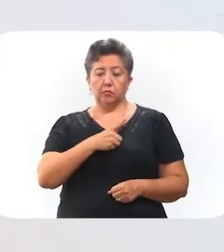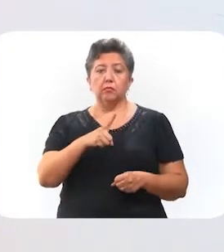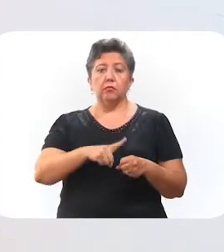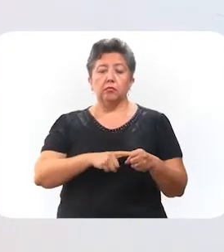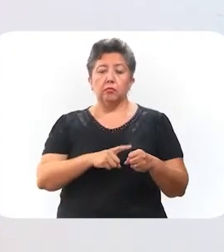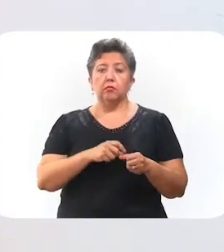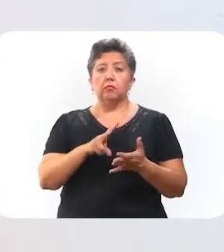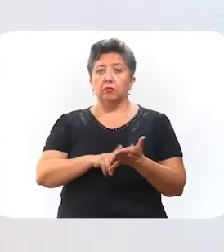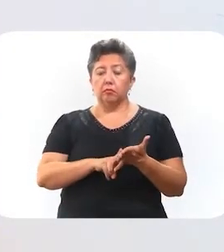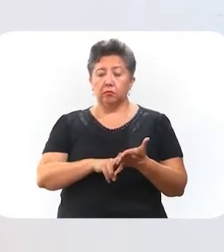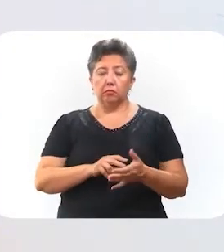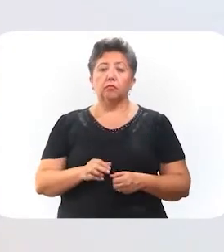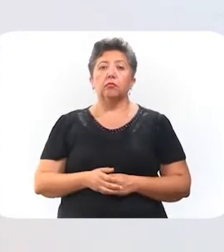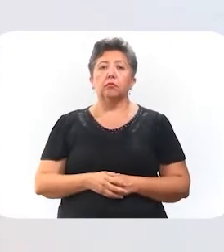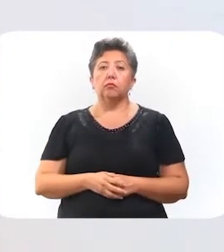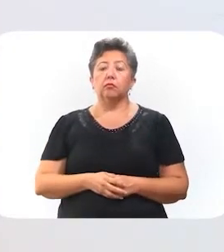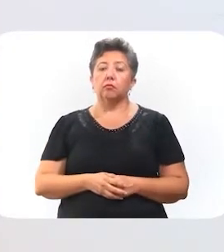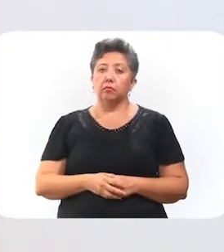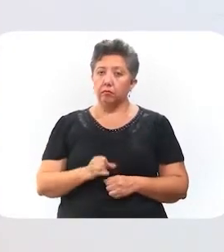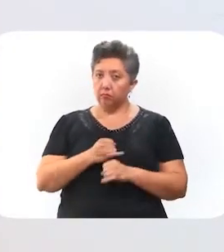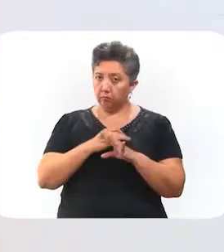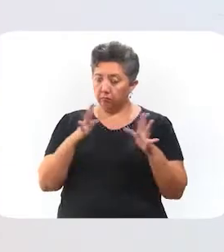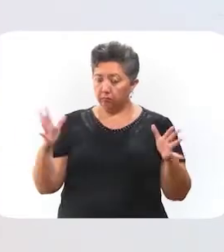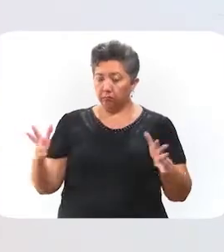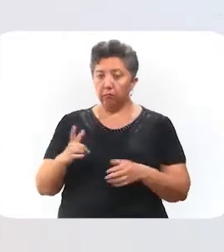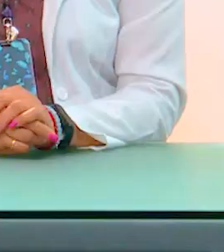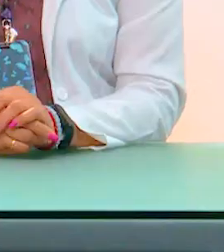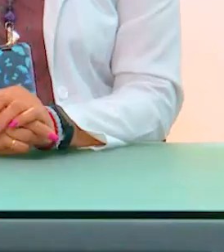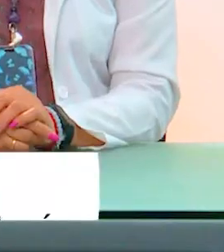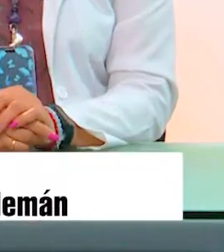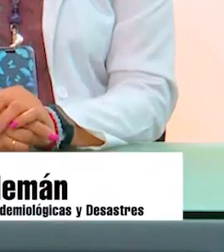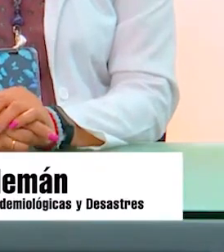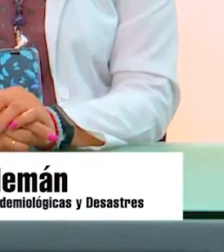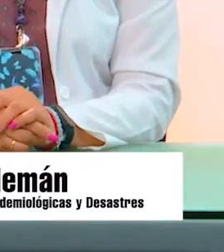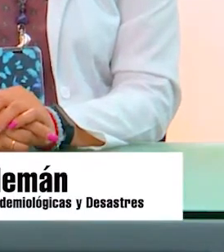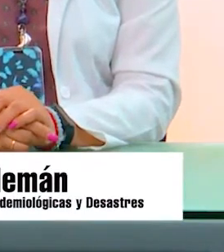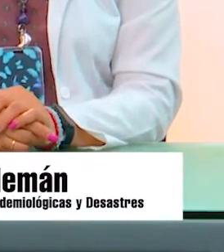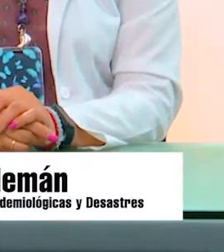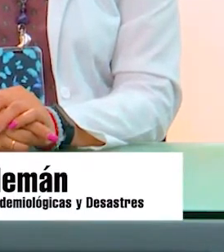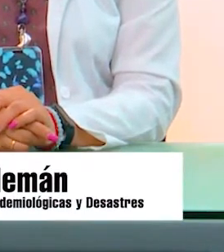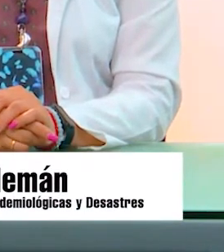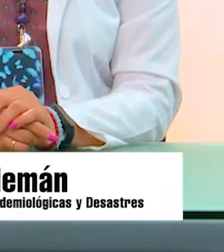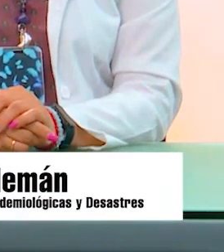de Salud marcan color verde. Hasta aquí mi reporte, licenciado. Gracias, Química.